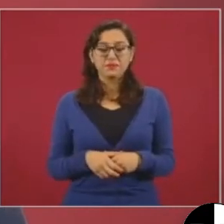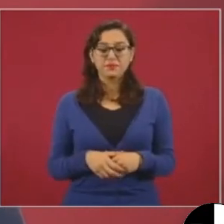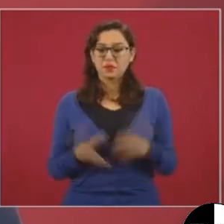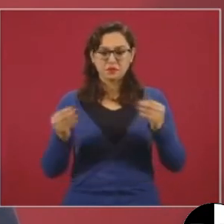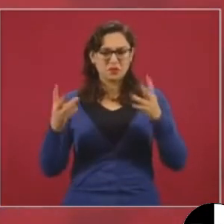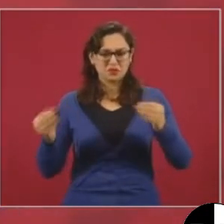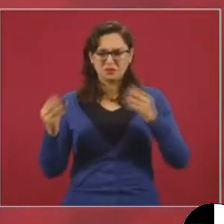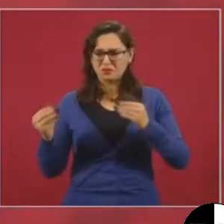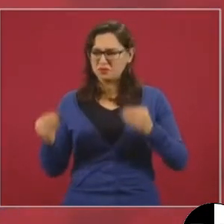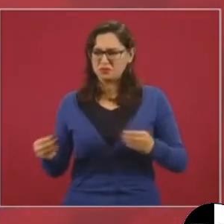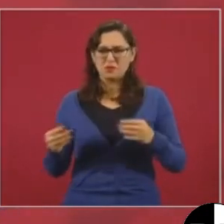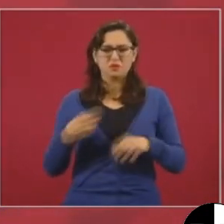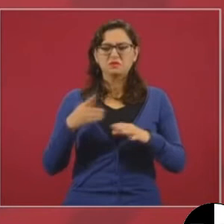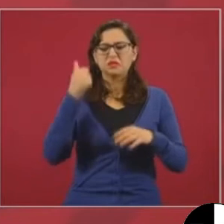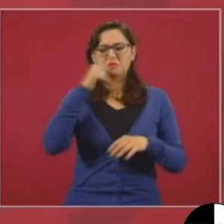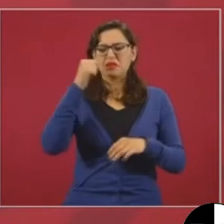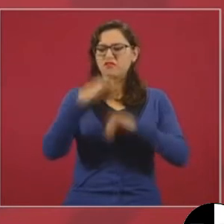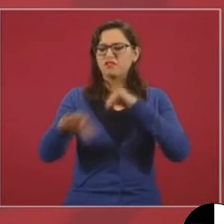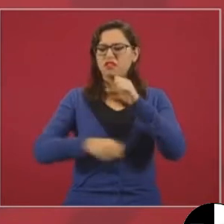masivamente